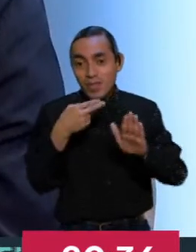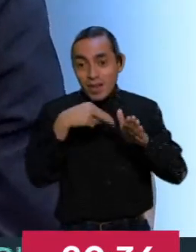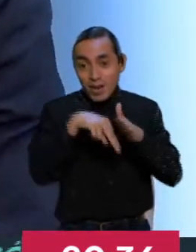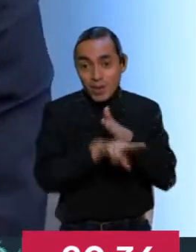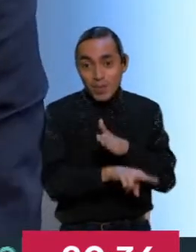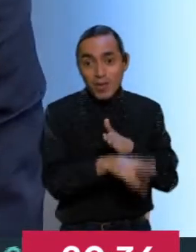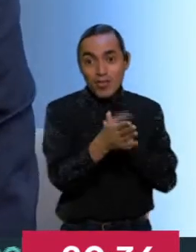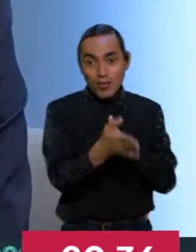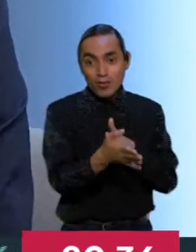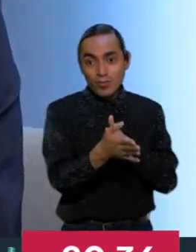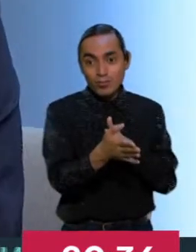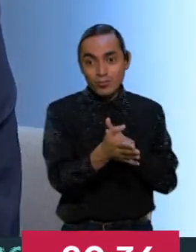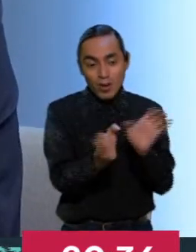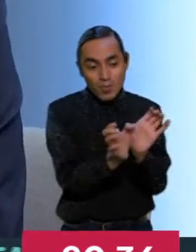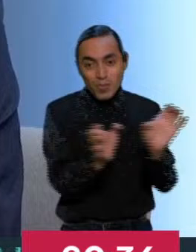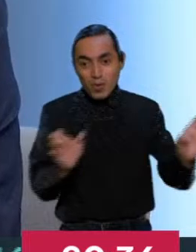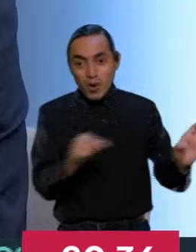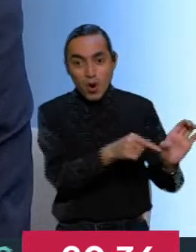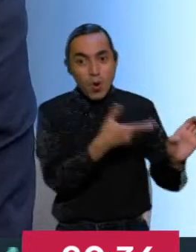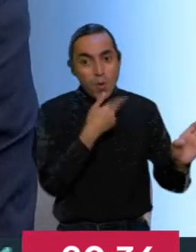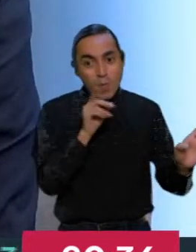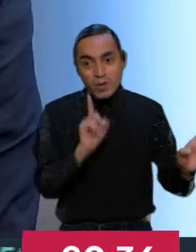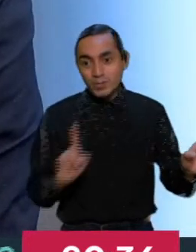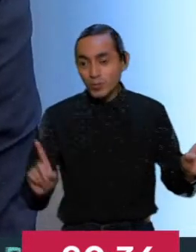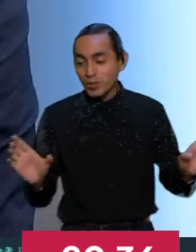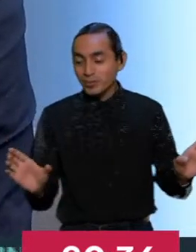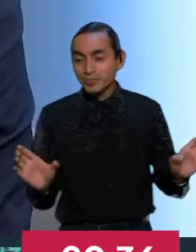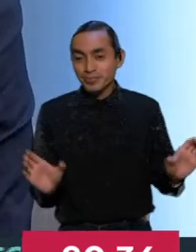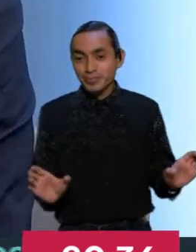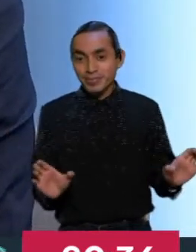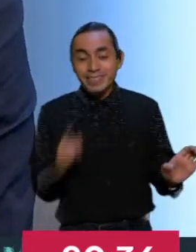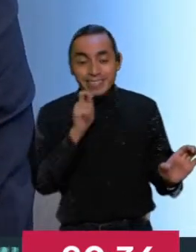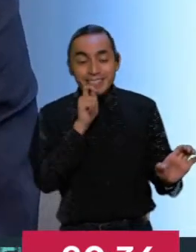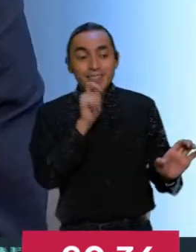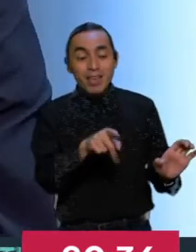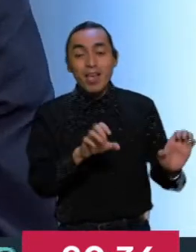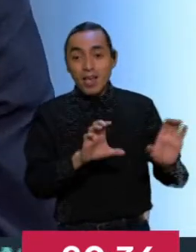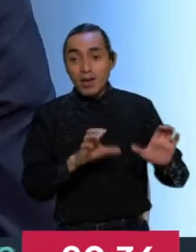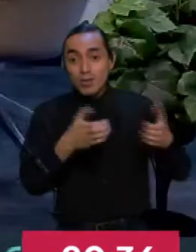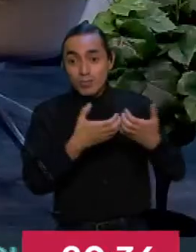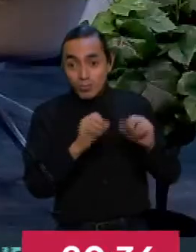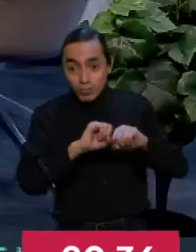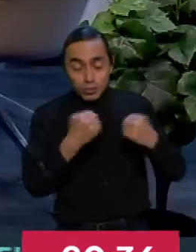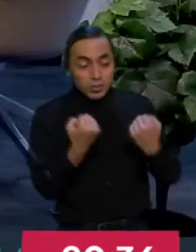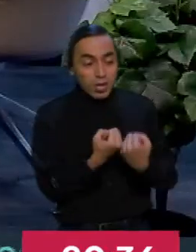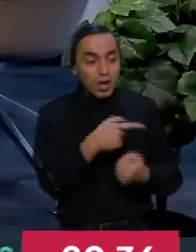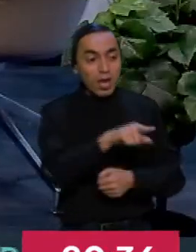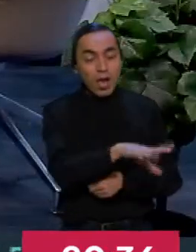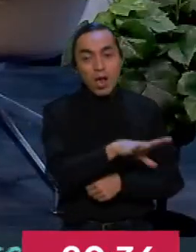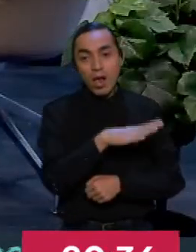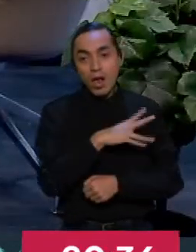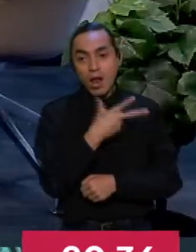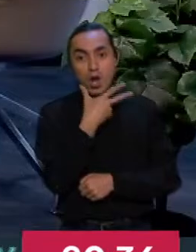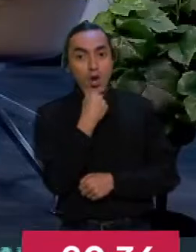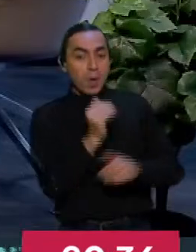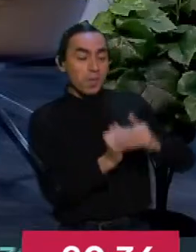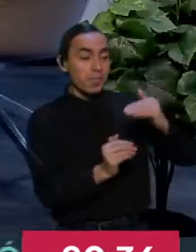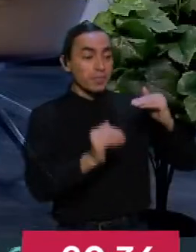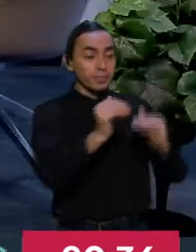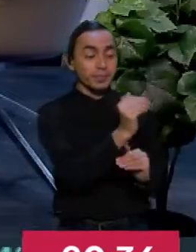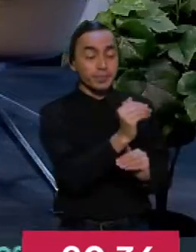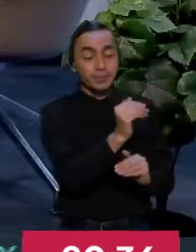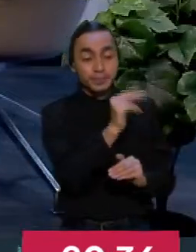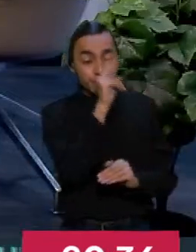mujeres. Esa es la mejor constatación de que seguimos siendo una sociedad que privilegia la dinámica de los hombres y la